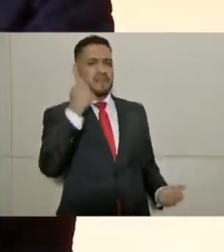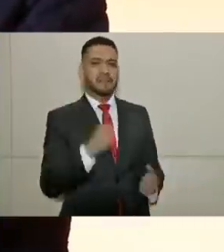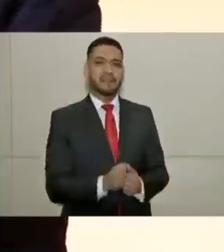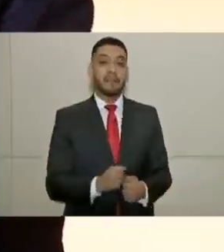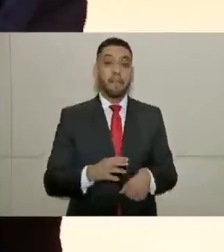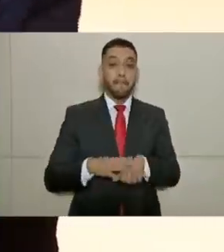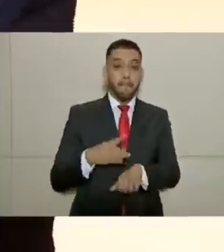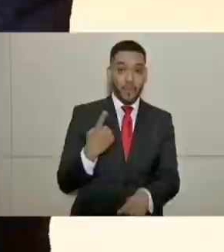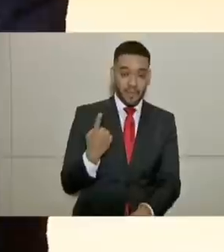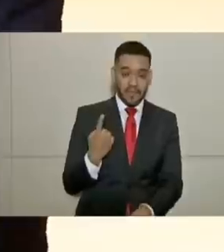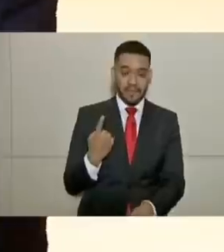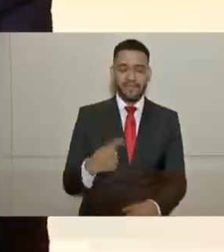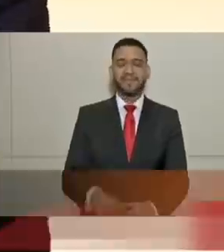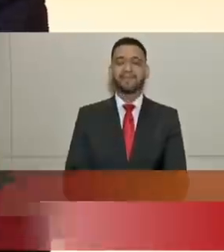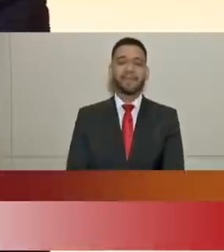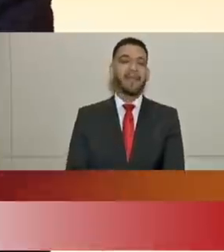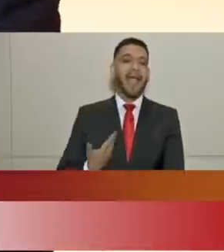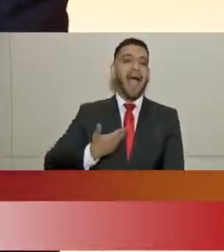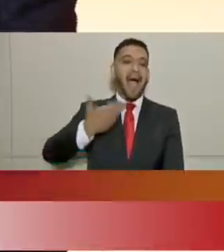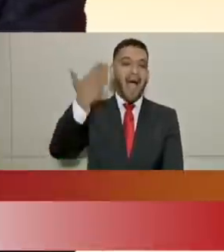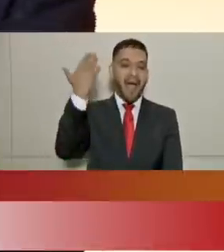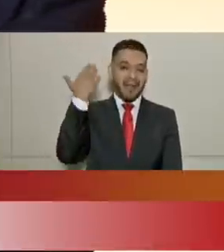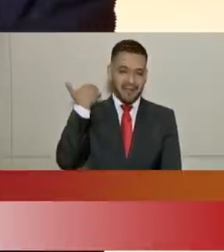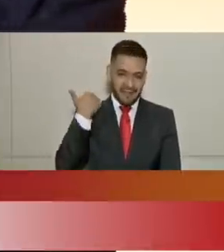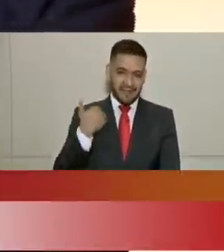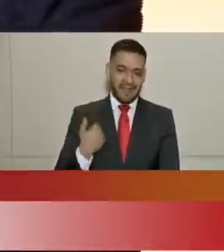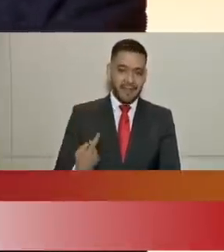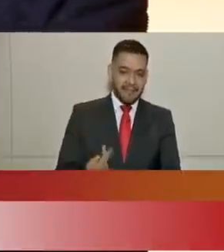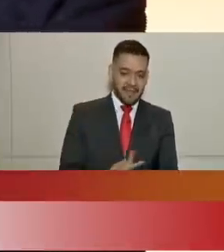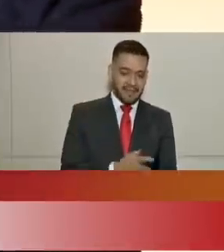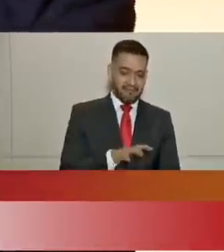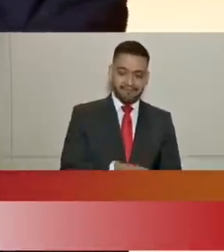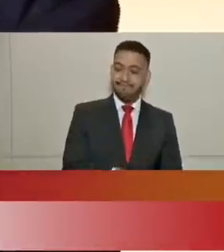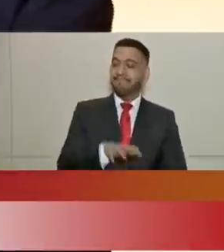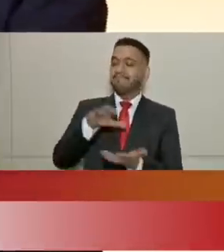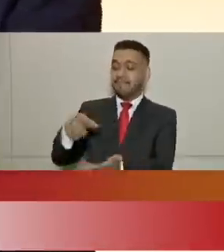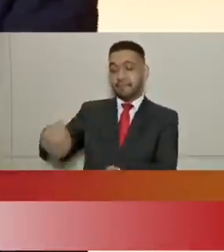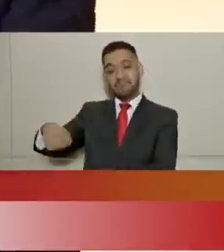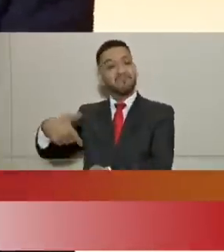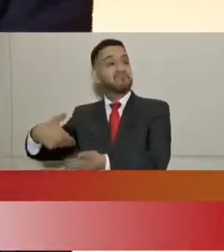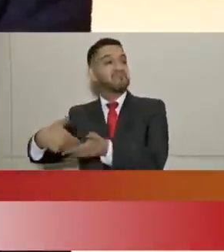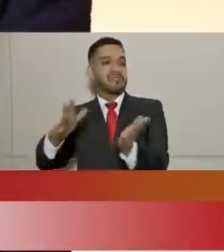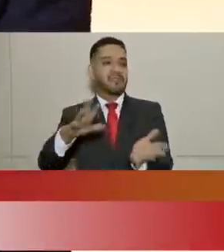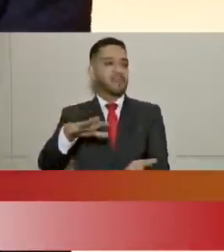antes no le llegaba el apoyo a la gente.